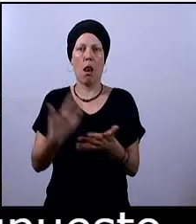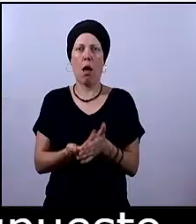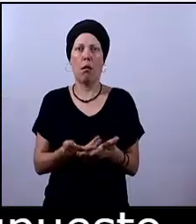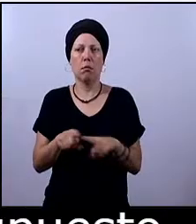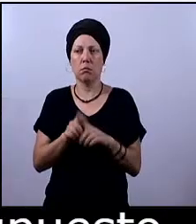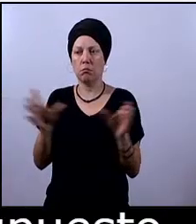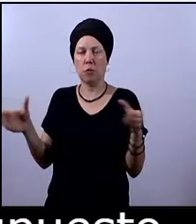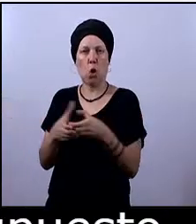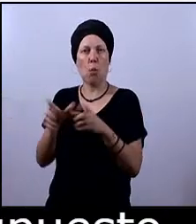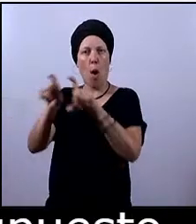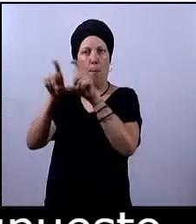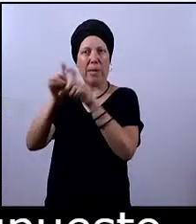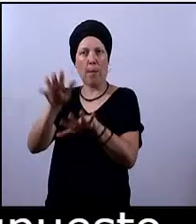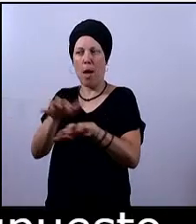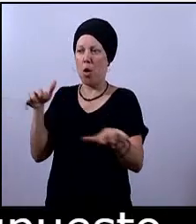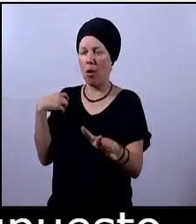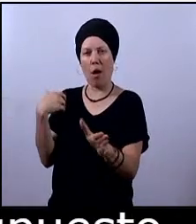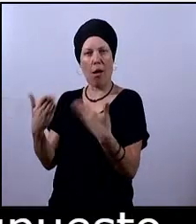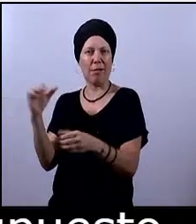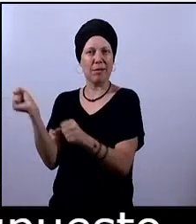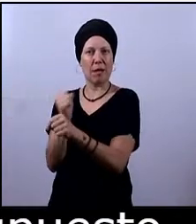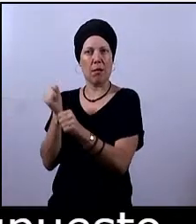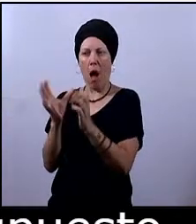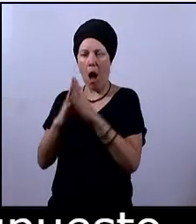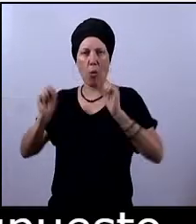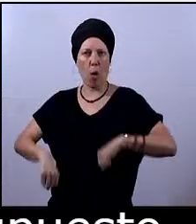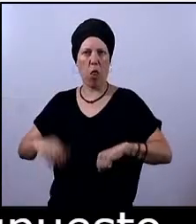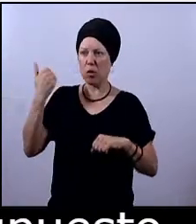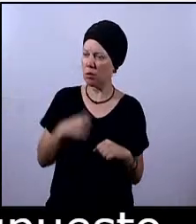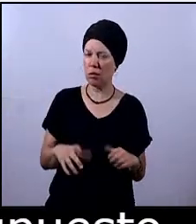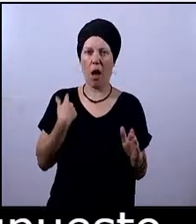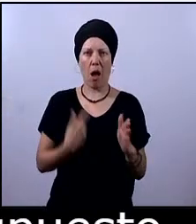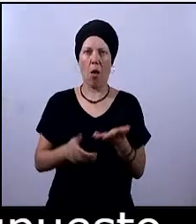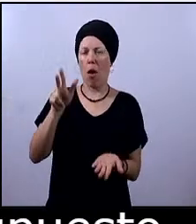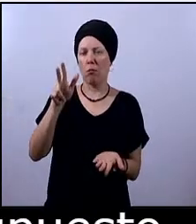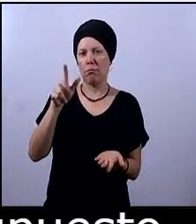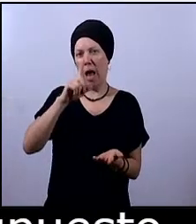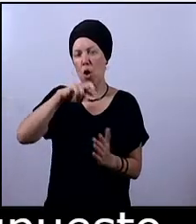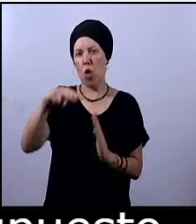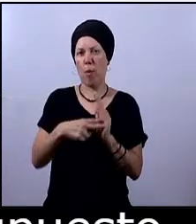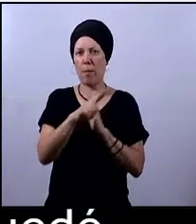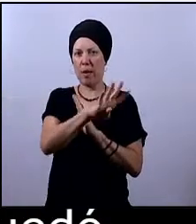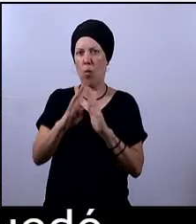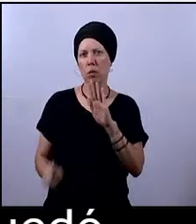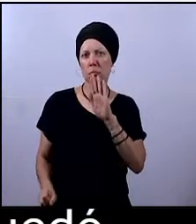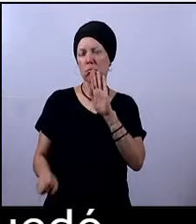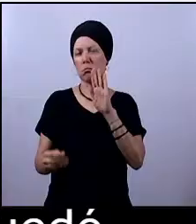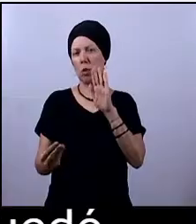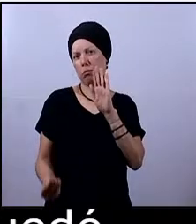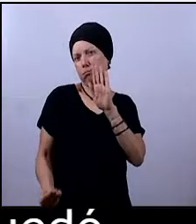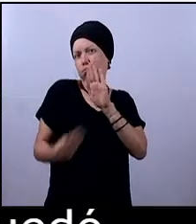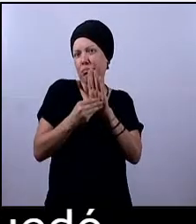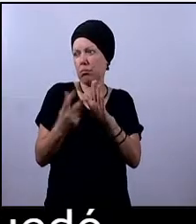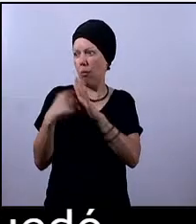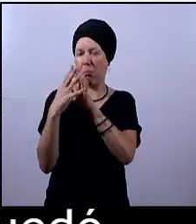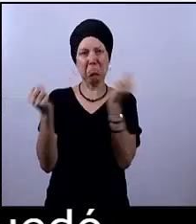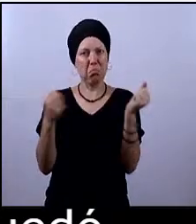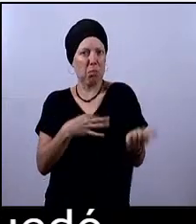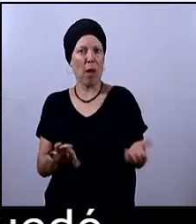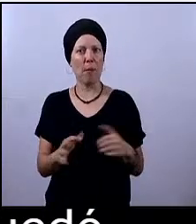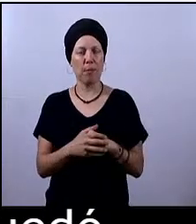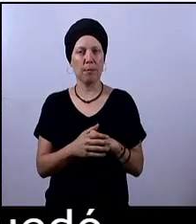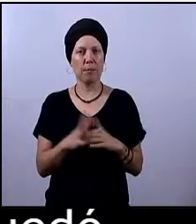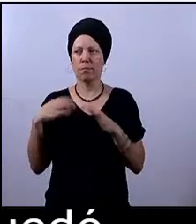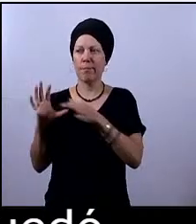parte mayoritaria y con ese acuerdo que quedó reflejado en 2024, que podíamos llegar a entendimientos y que sin duda